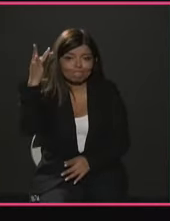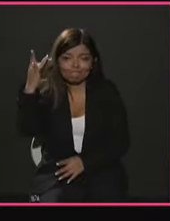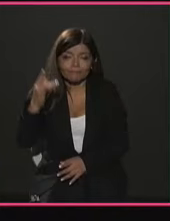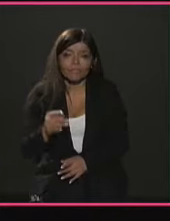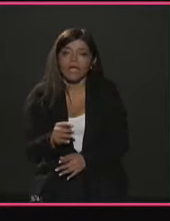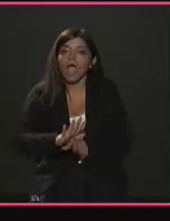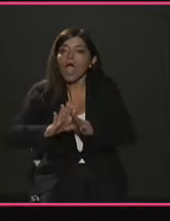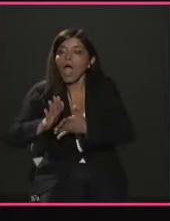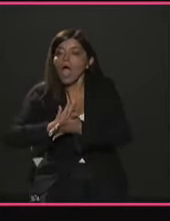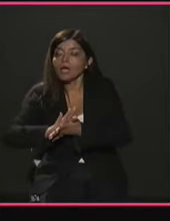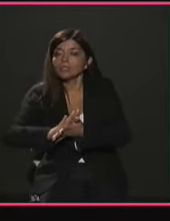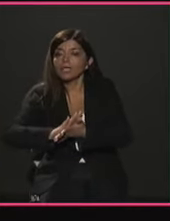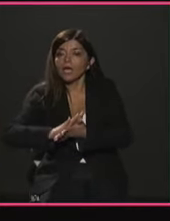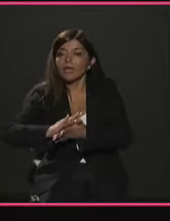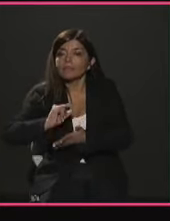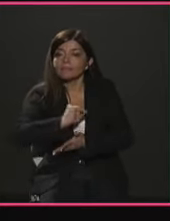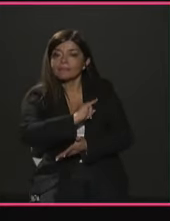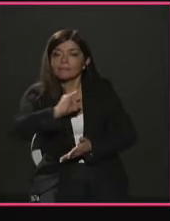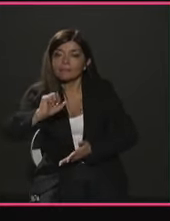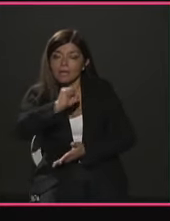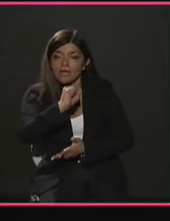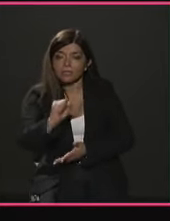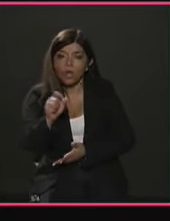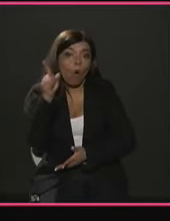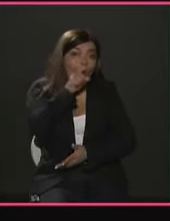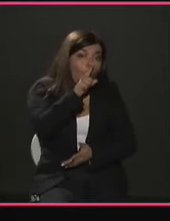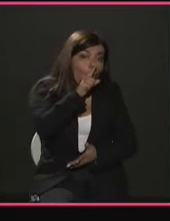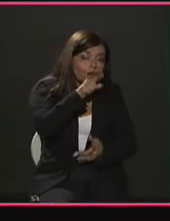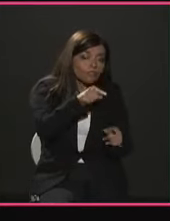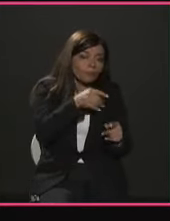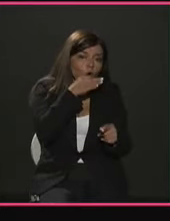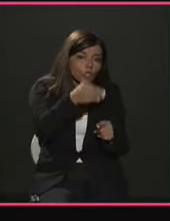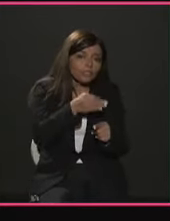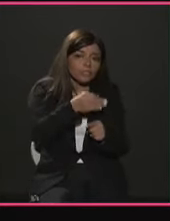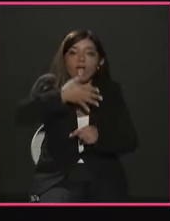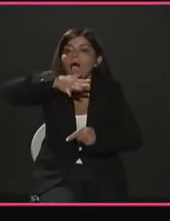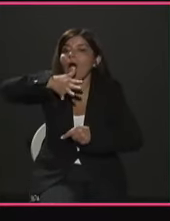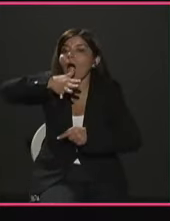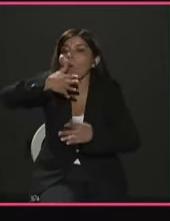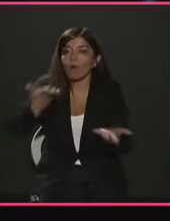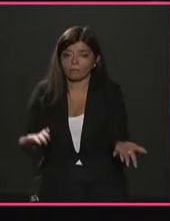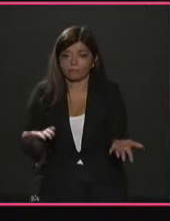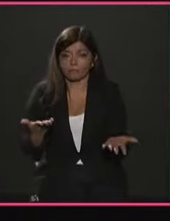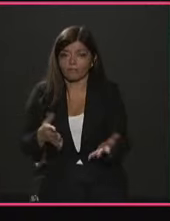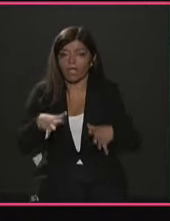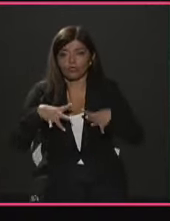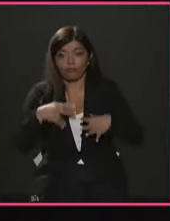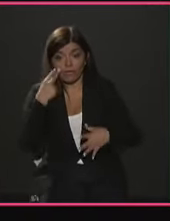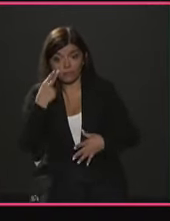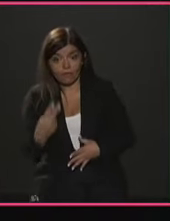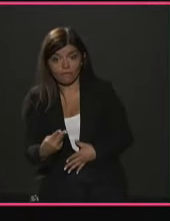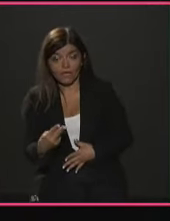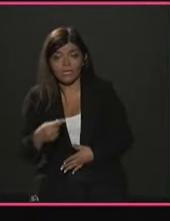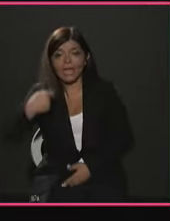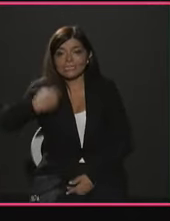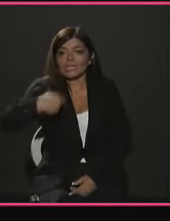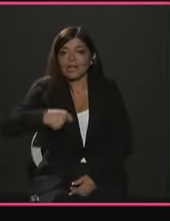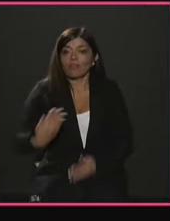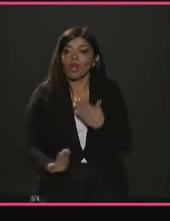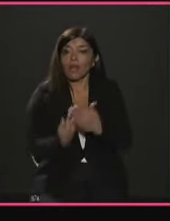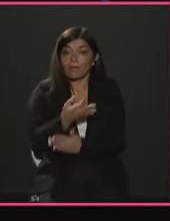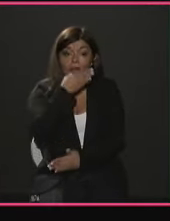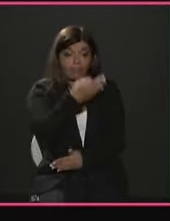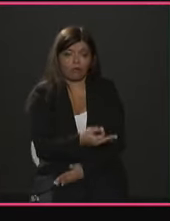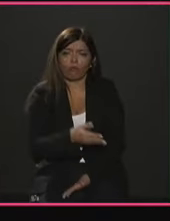agi ahora el último recurso crítico que mencionaré es agua y estoy feliz de ver que que el senador de mañana